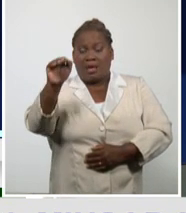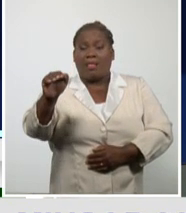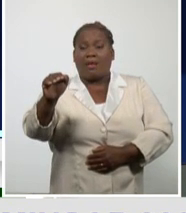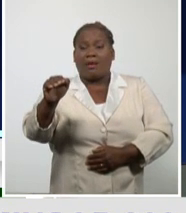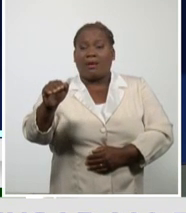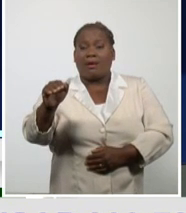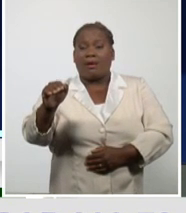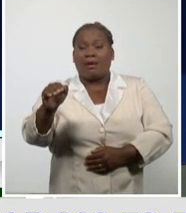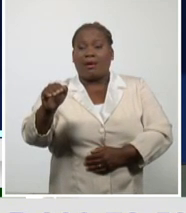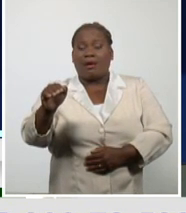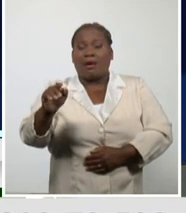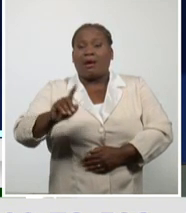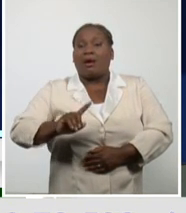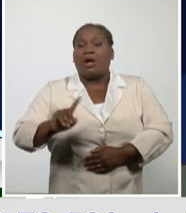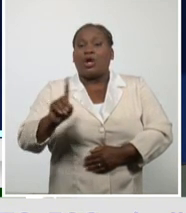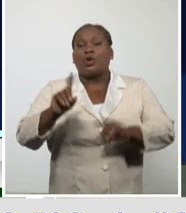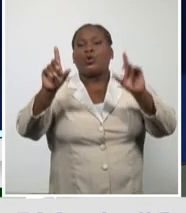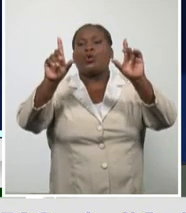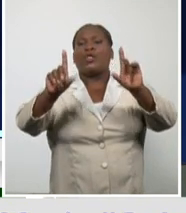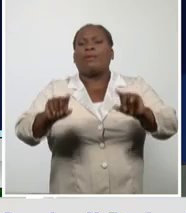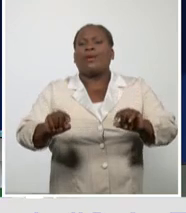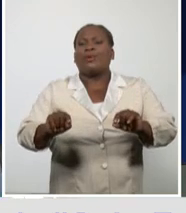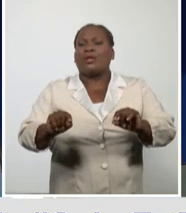pues no disminuye.